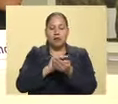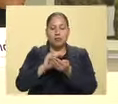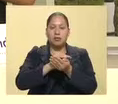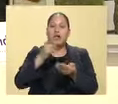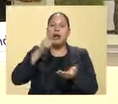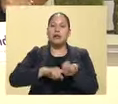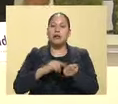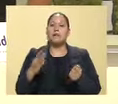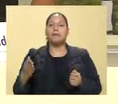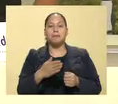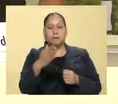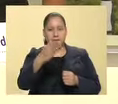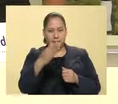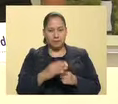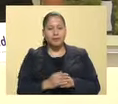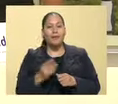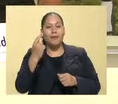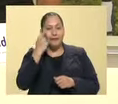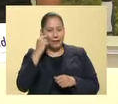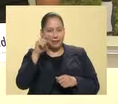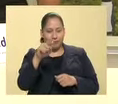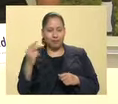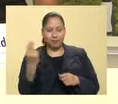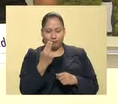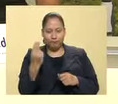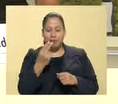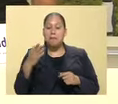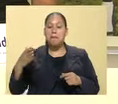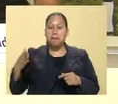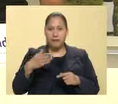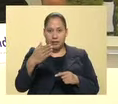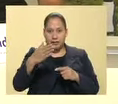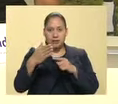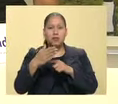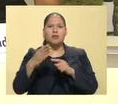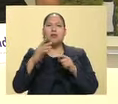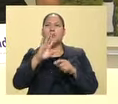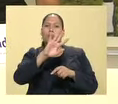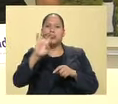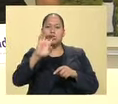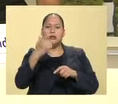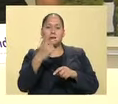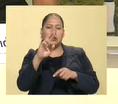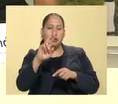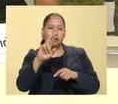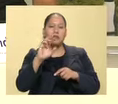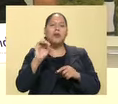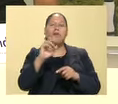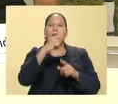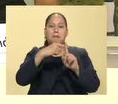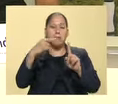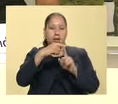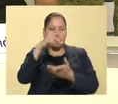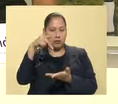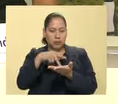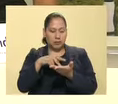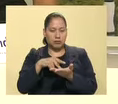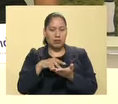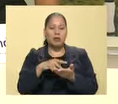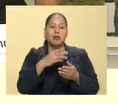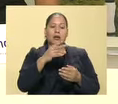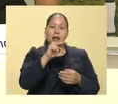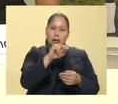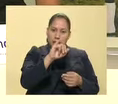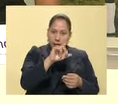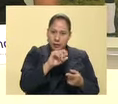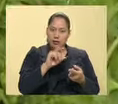De pescado. Okay. Vamos a necesitar pescado, que será como 400 gramos, medio kilo de pescado, ya sea blanco del Nilo,